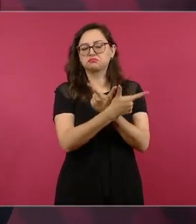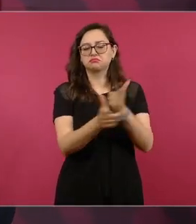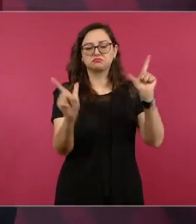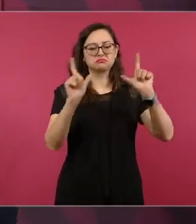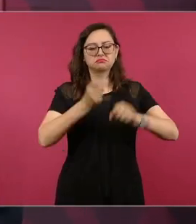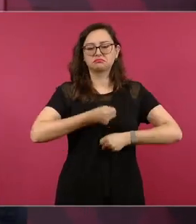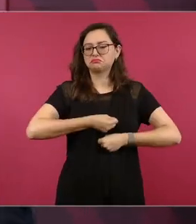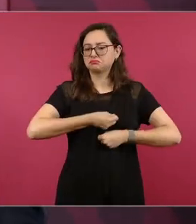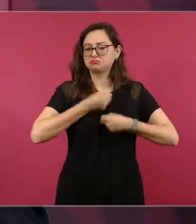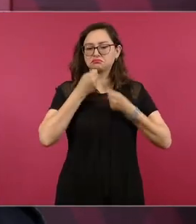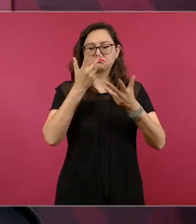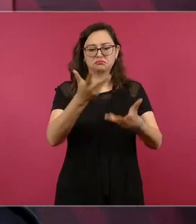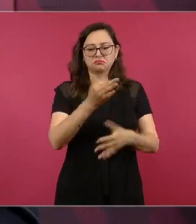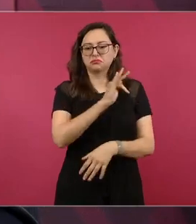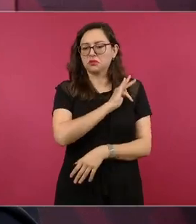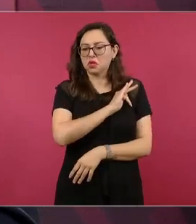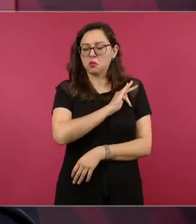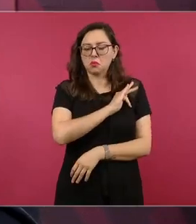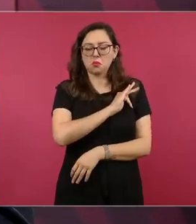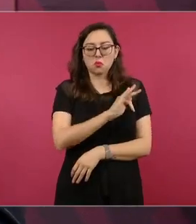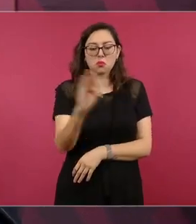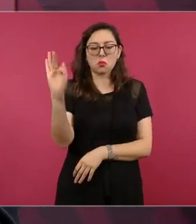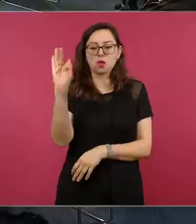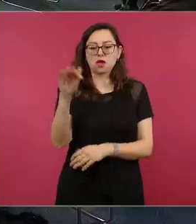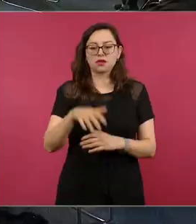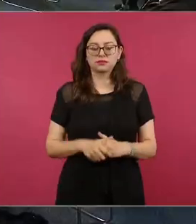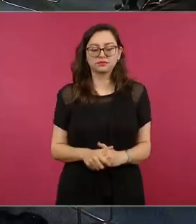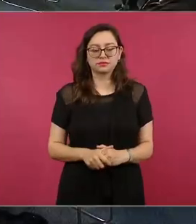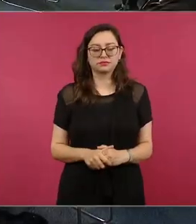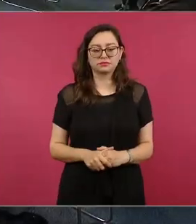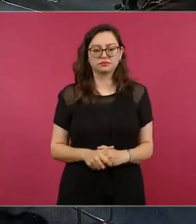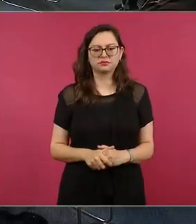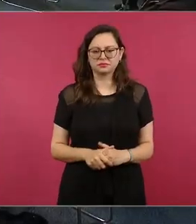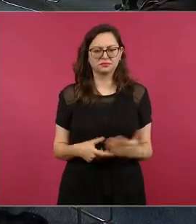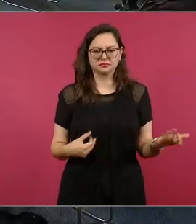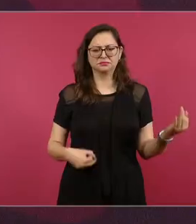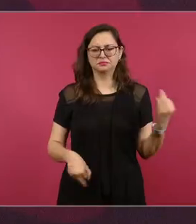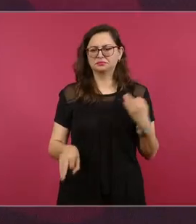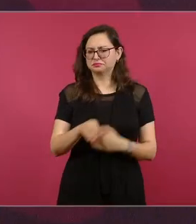manifestación de ideas y todos se han portado muy bien